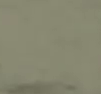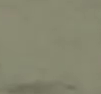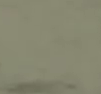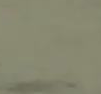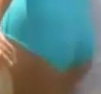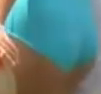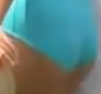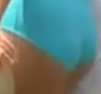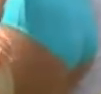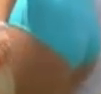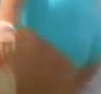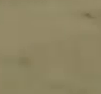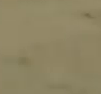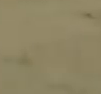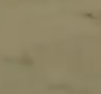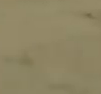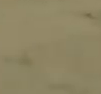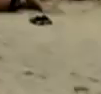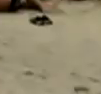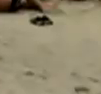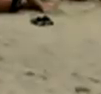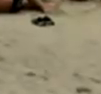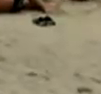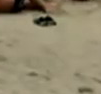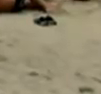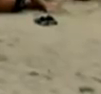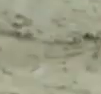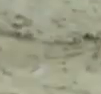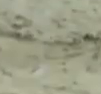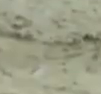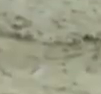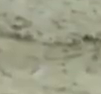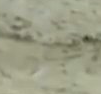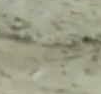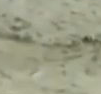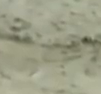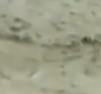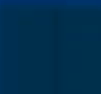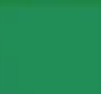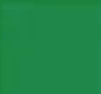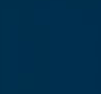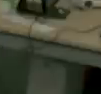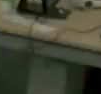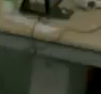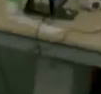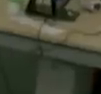restringir ciertas actividades para evitar la propagación del COVID-19.